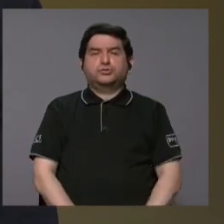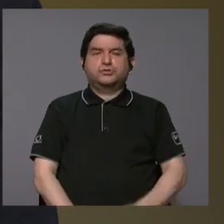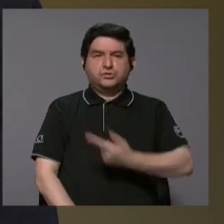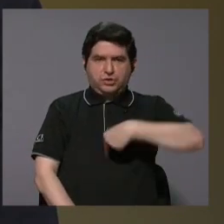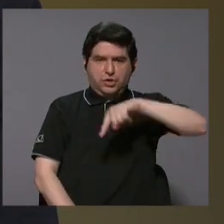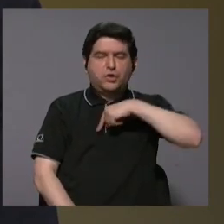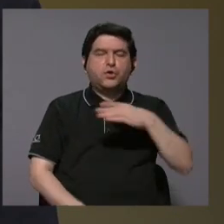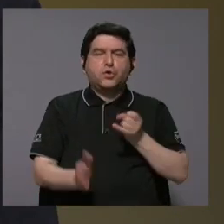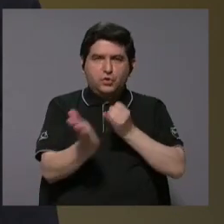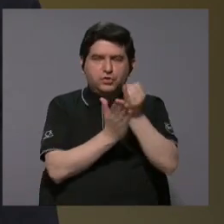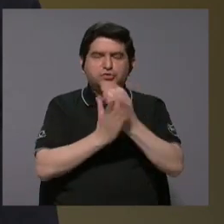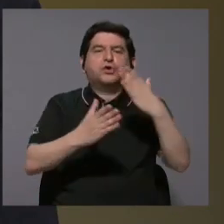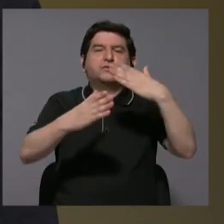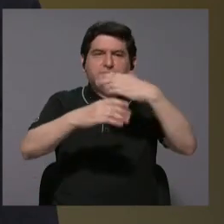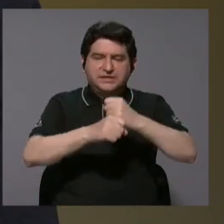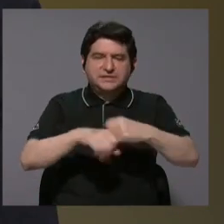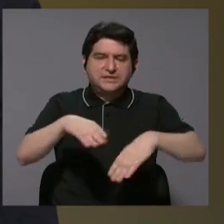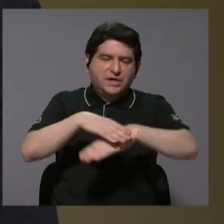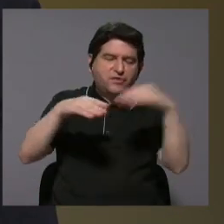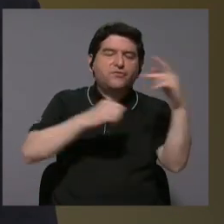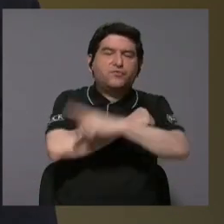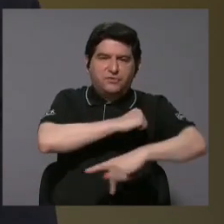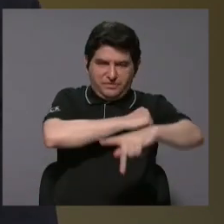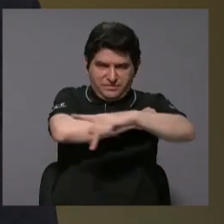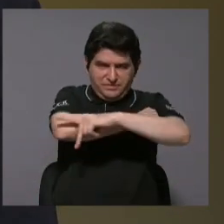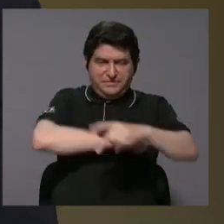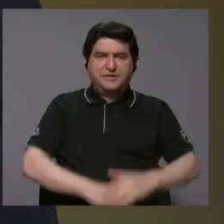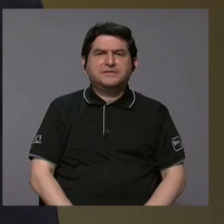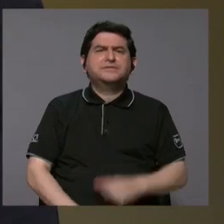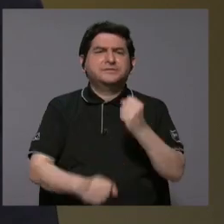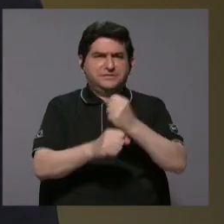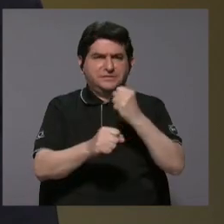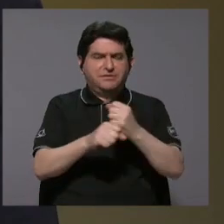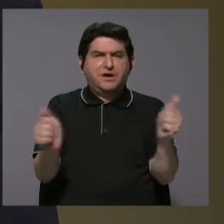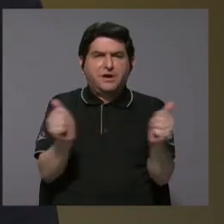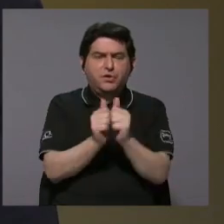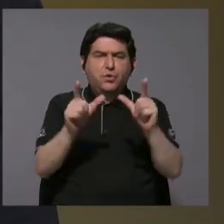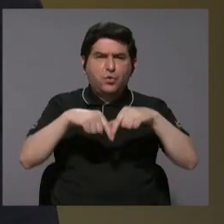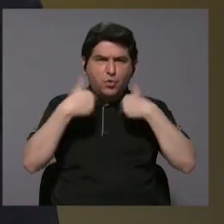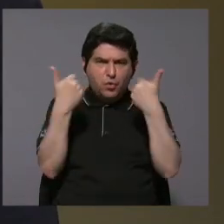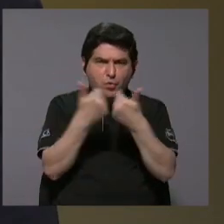algunas investigaciones más allá de la frontera. Trabajamos con el Grupo